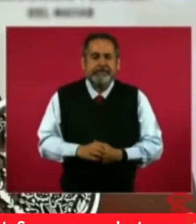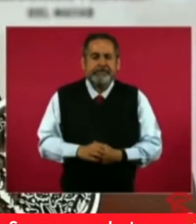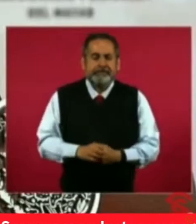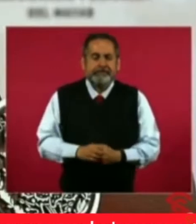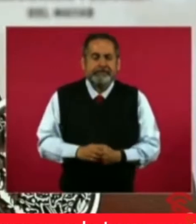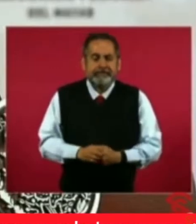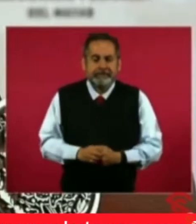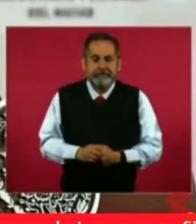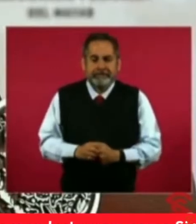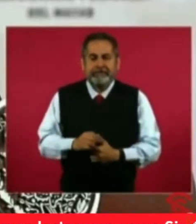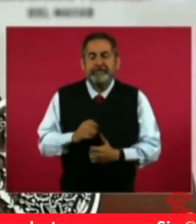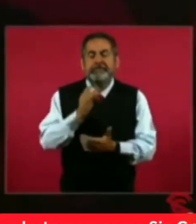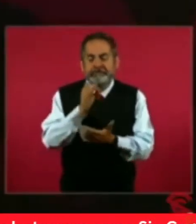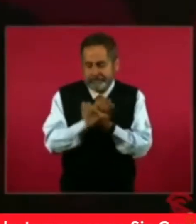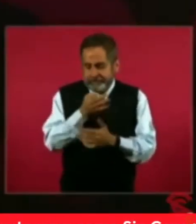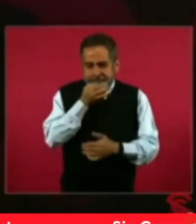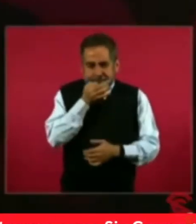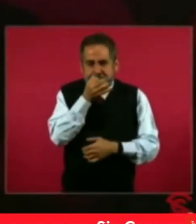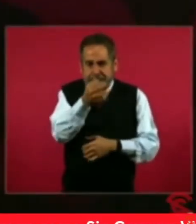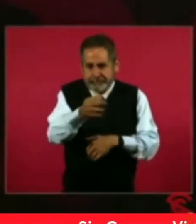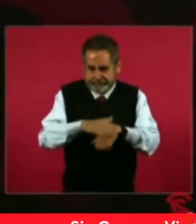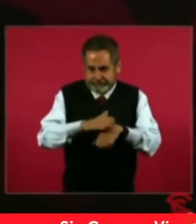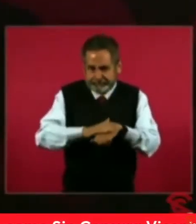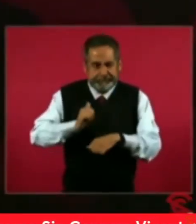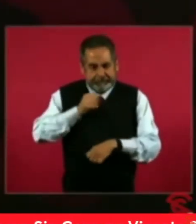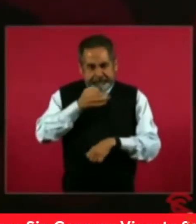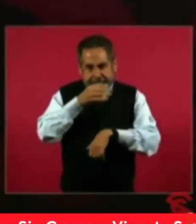Y de una vez también aprovecho para decir